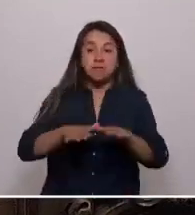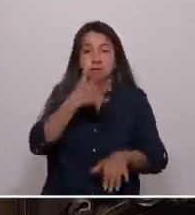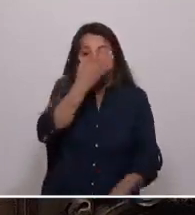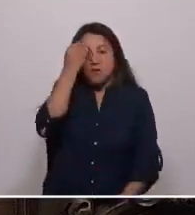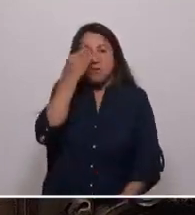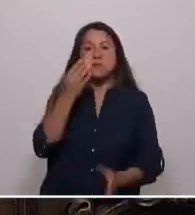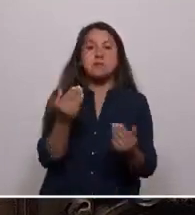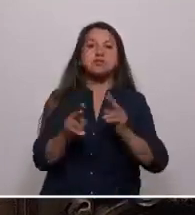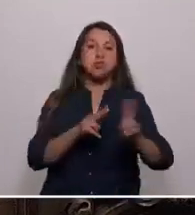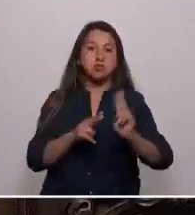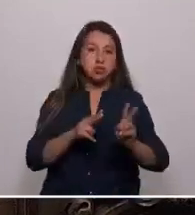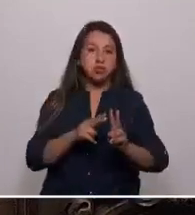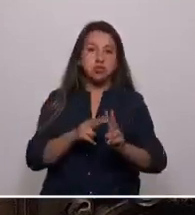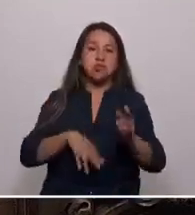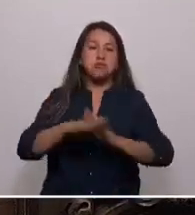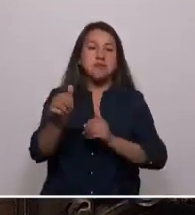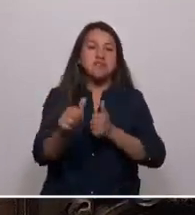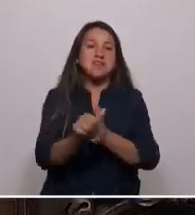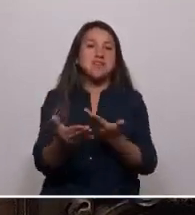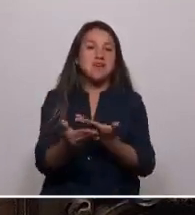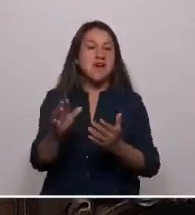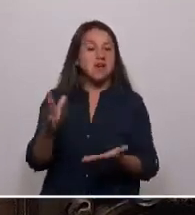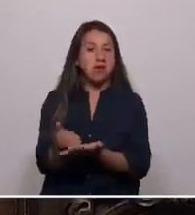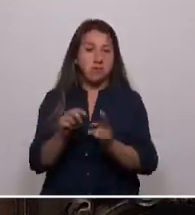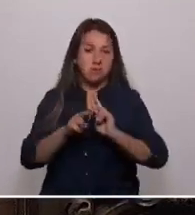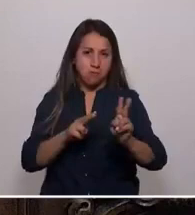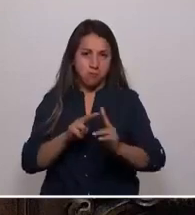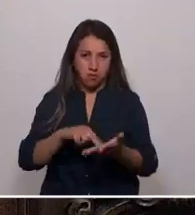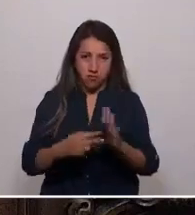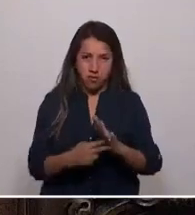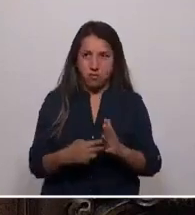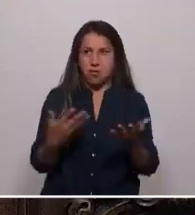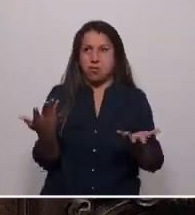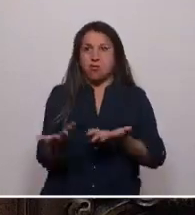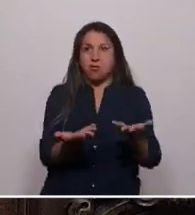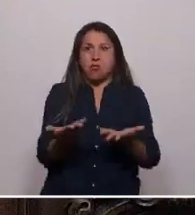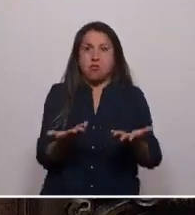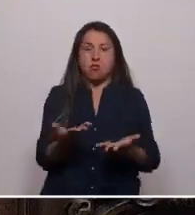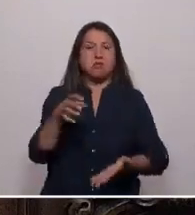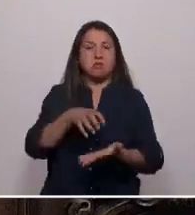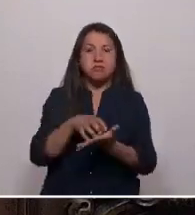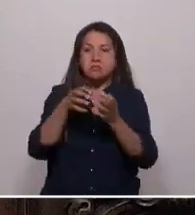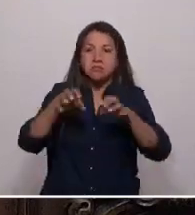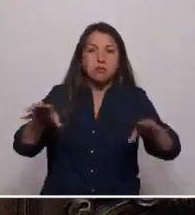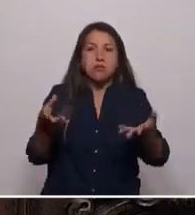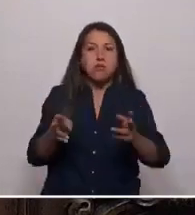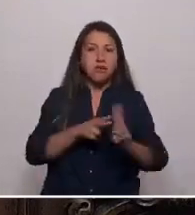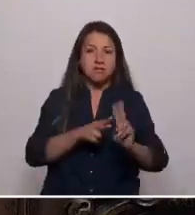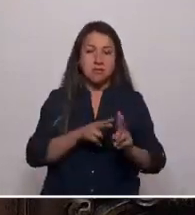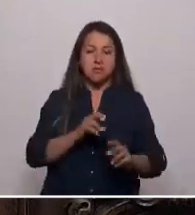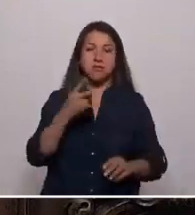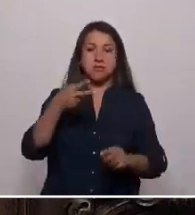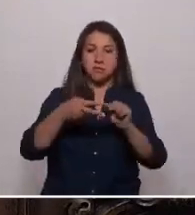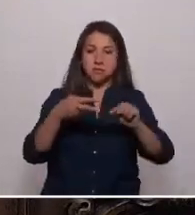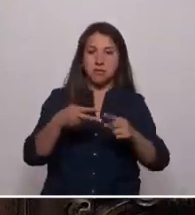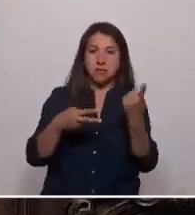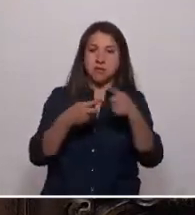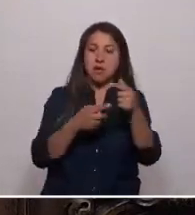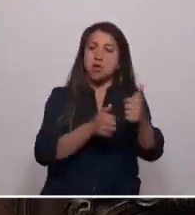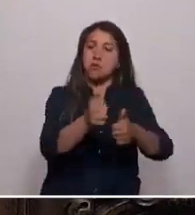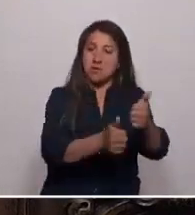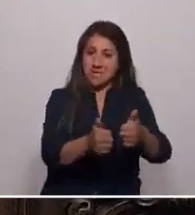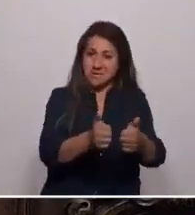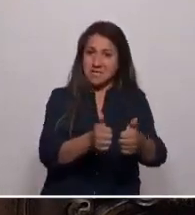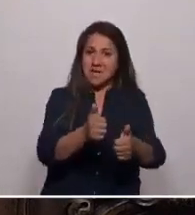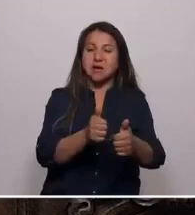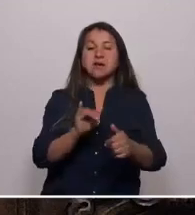las soluciones cada vez más cerca de los problemas. ¿Cómo hacerlo? ¿Cómo descentralizar? Priorizando dos principios, la competencia preferente